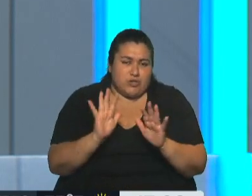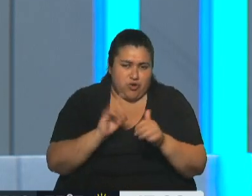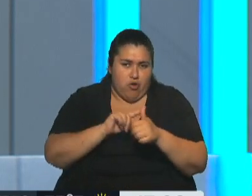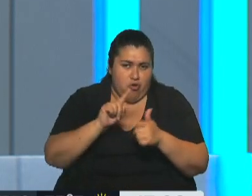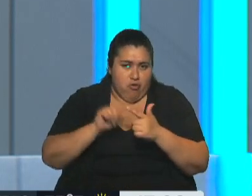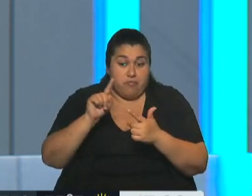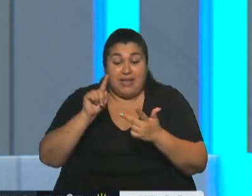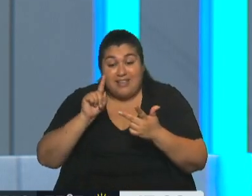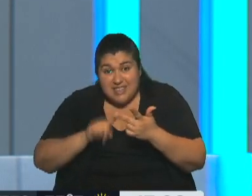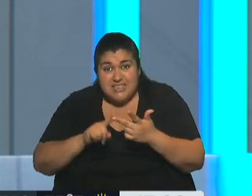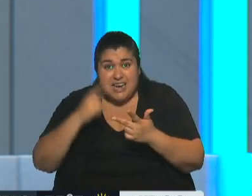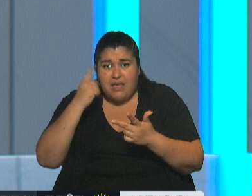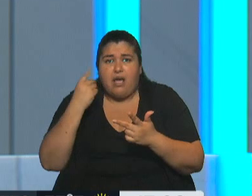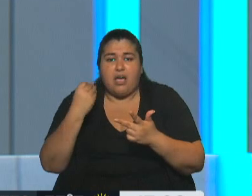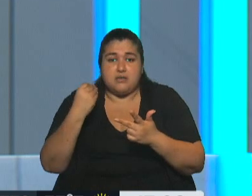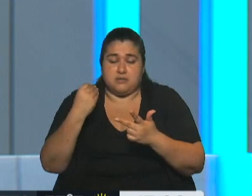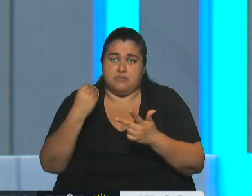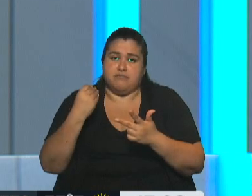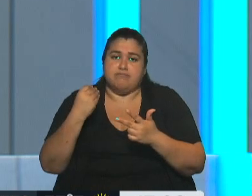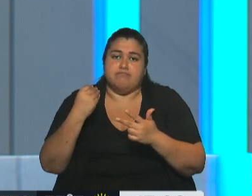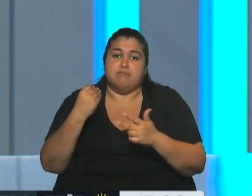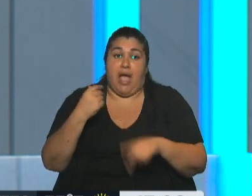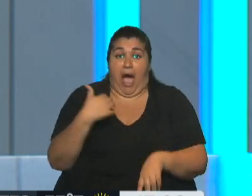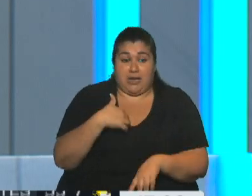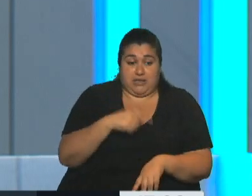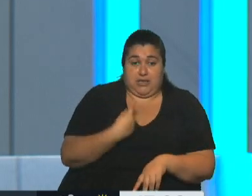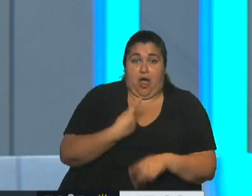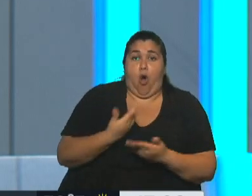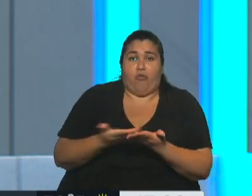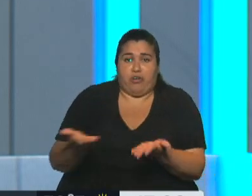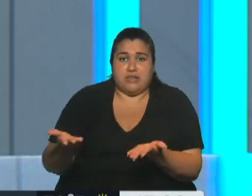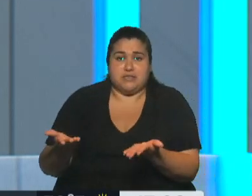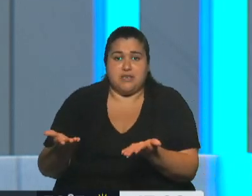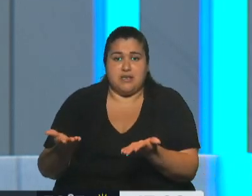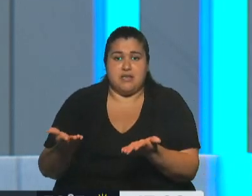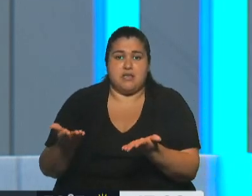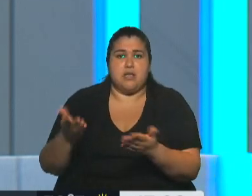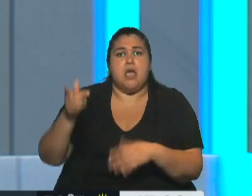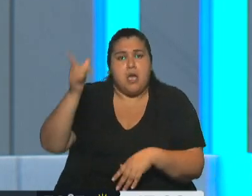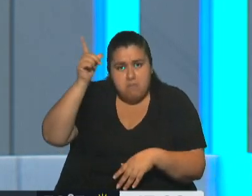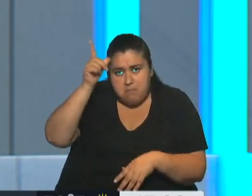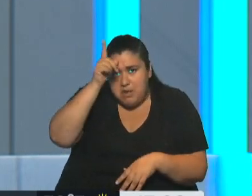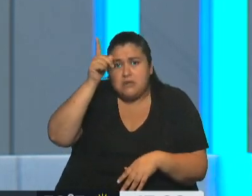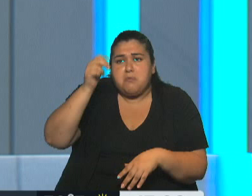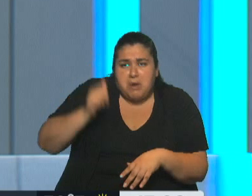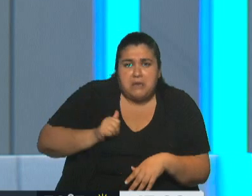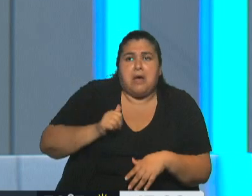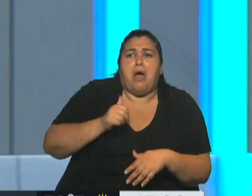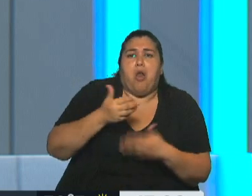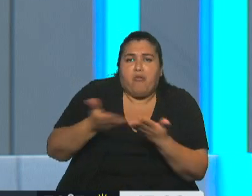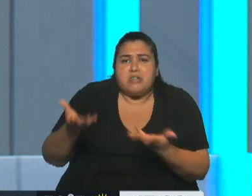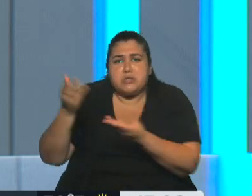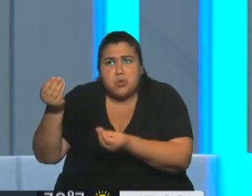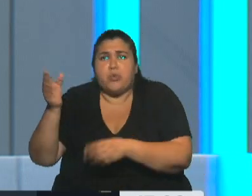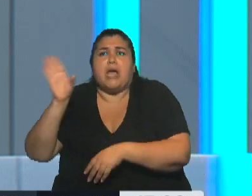ayuda geopolítica. Bueno, la Argentina ofreciendo militares o ofreciendo ayuda, Estados